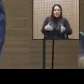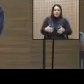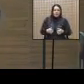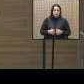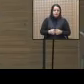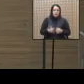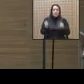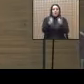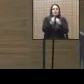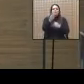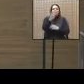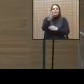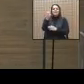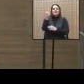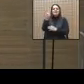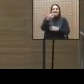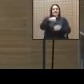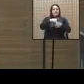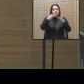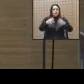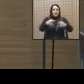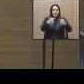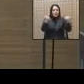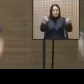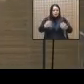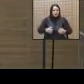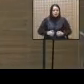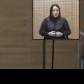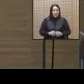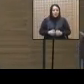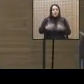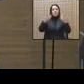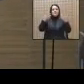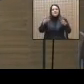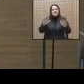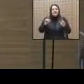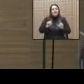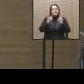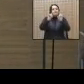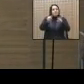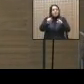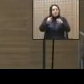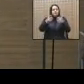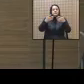con los 47 diputados de oposición, los que ya fuimos claros